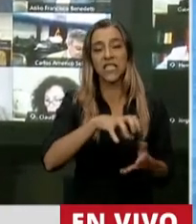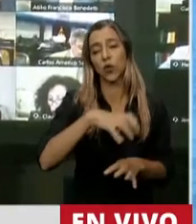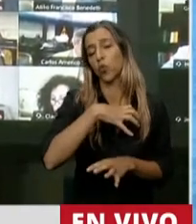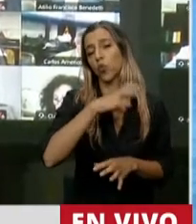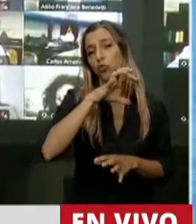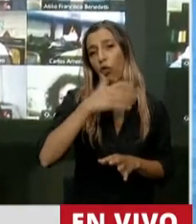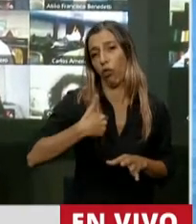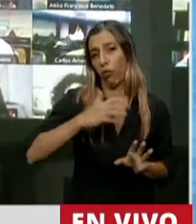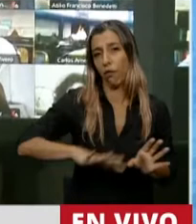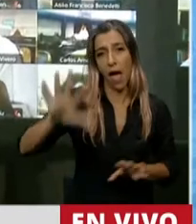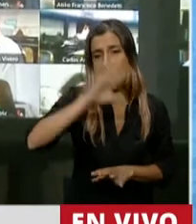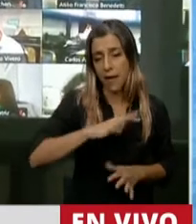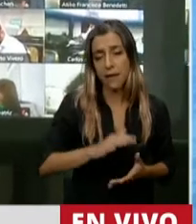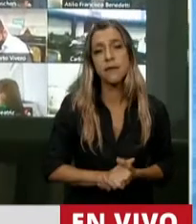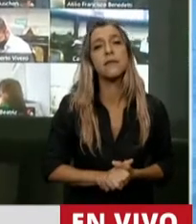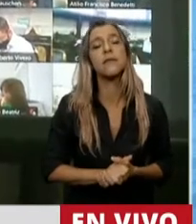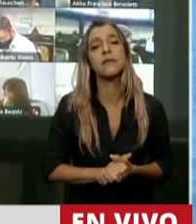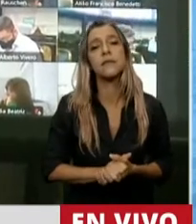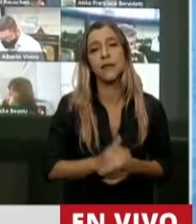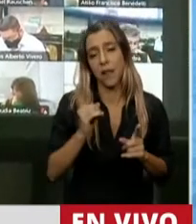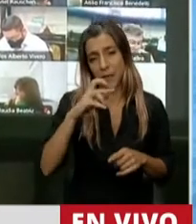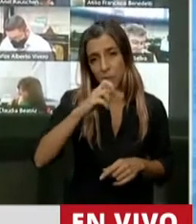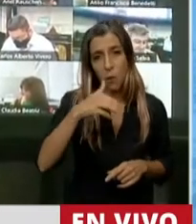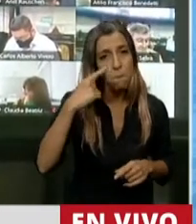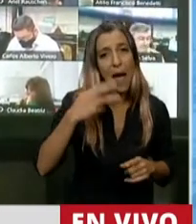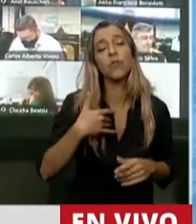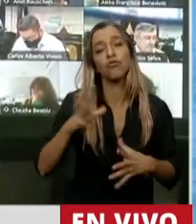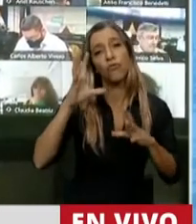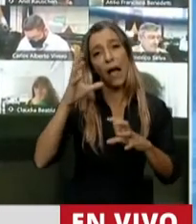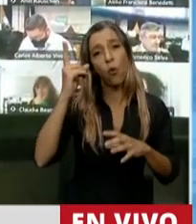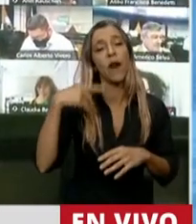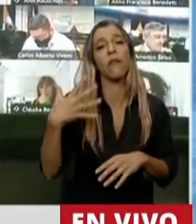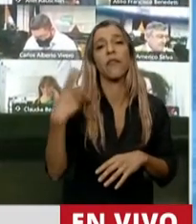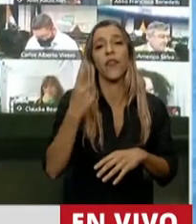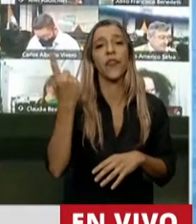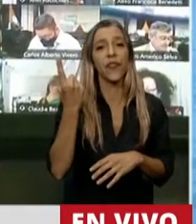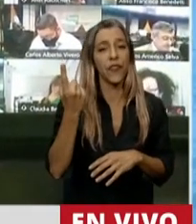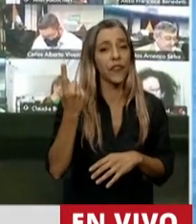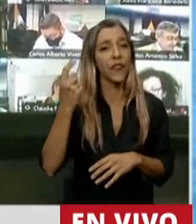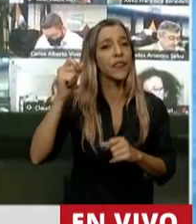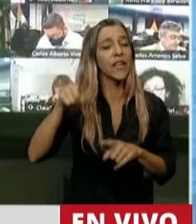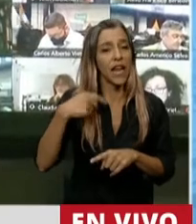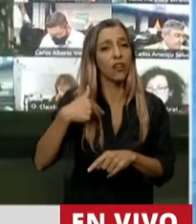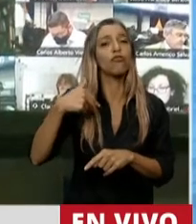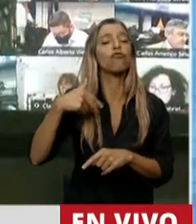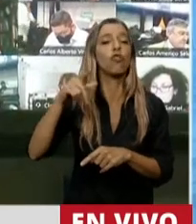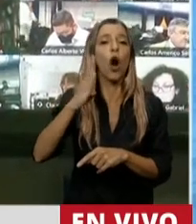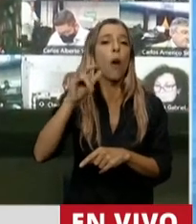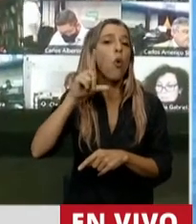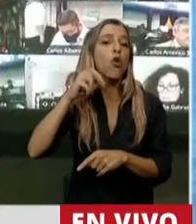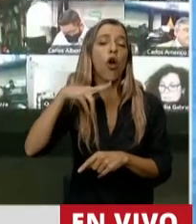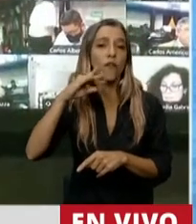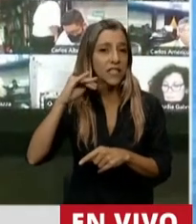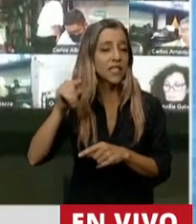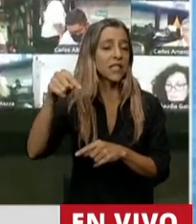país, para recordarle a la directora del organismo que hoy está presente en este recinto, Luana Vulnovich,